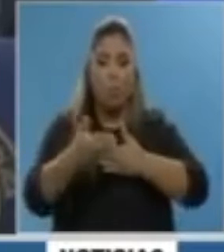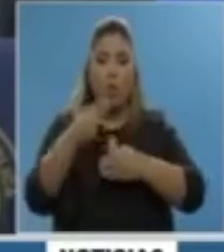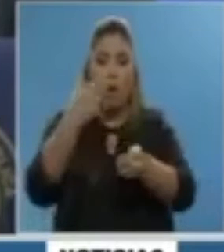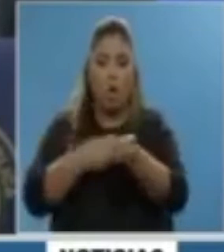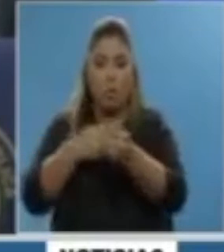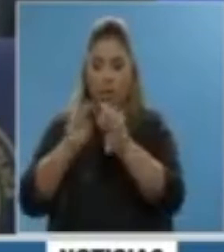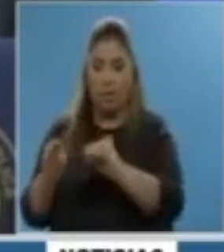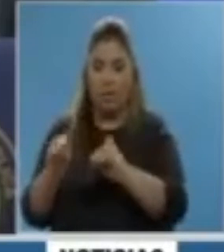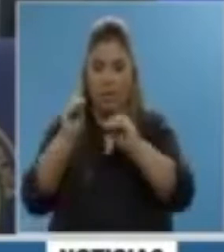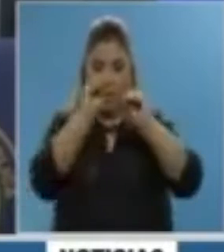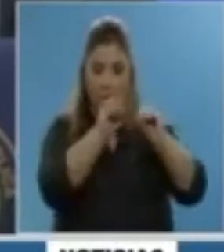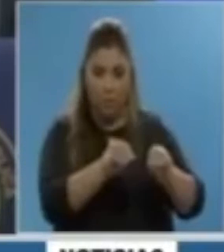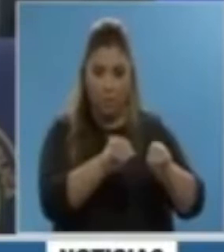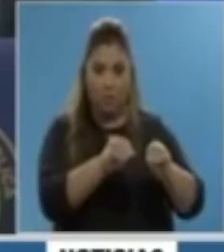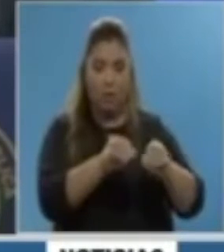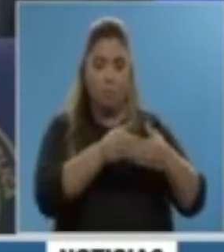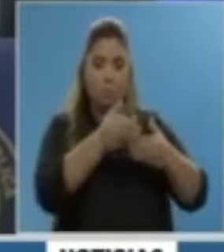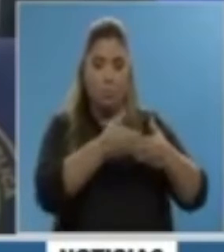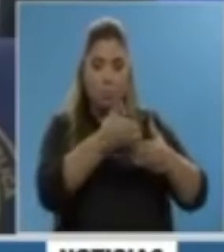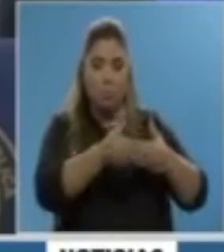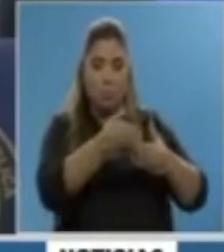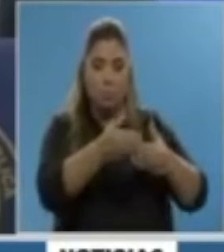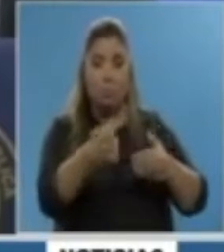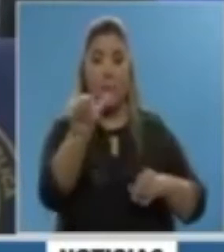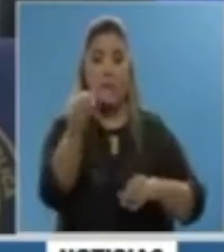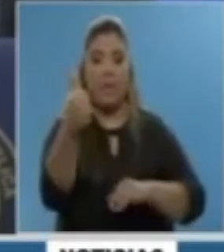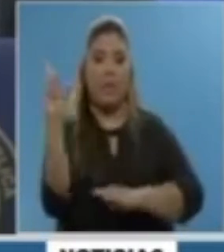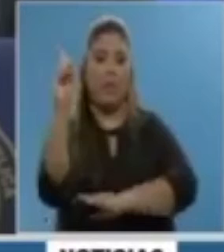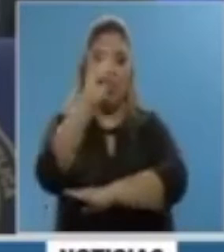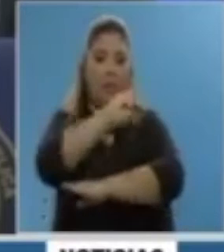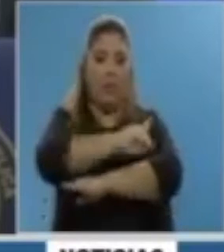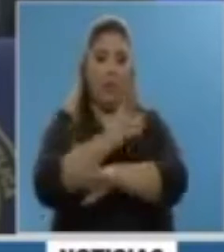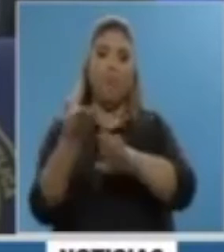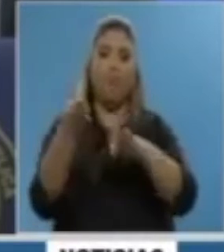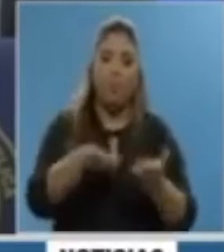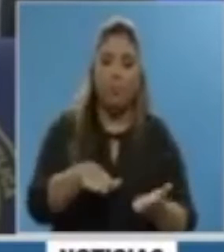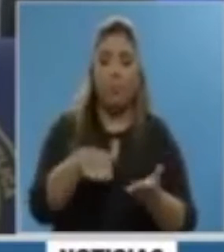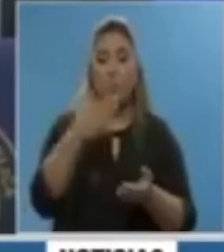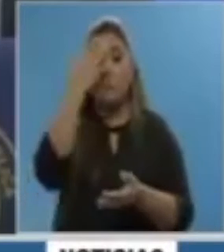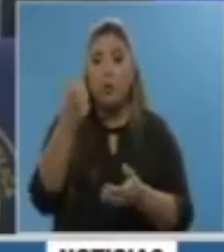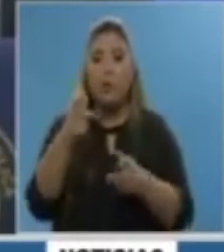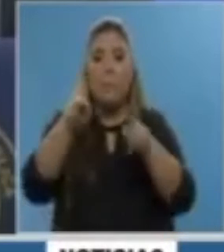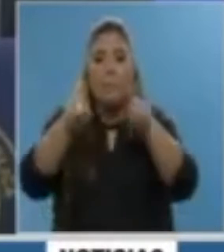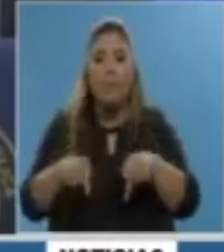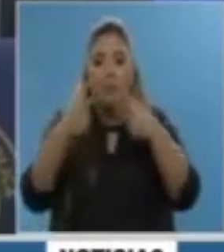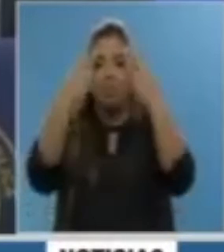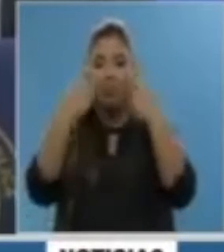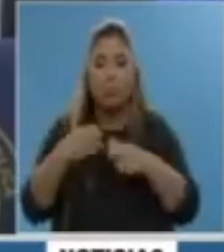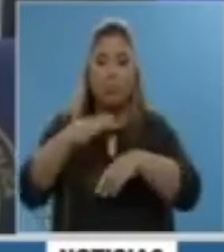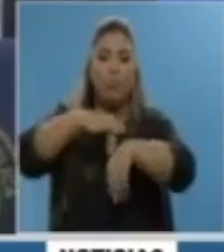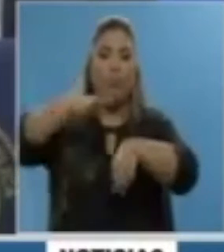en aproximadamente 10 días. Y esto quiere decir que fueron principalmente pacientes que fueron identificados,